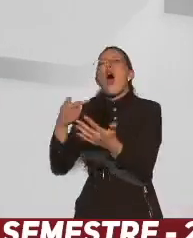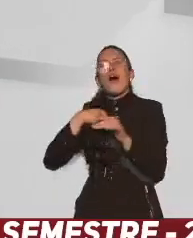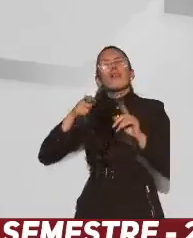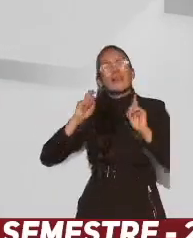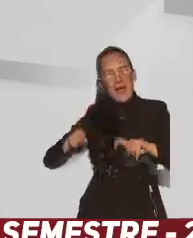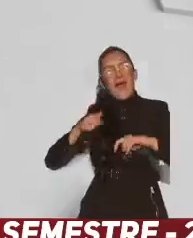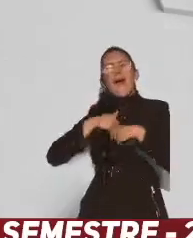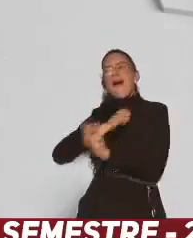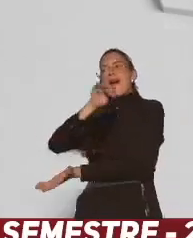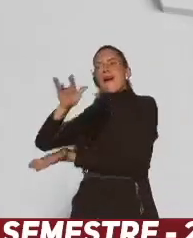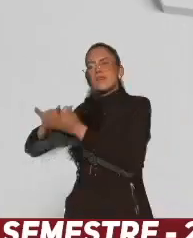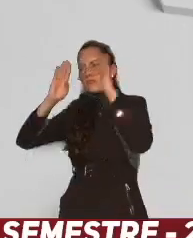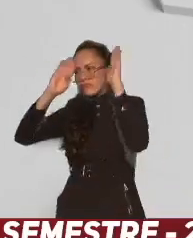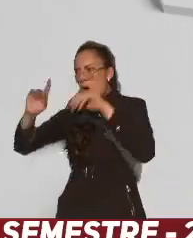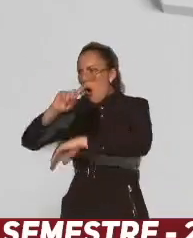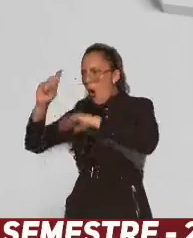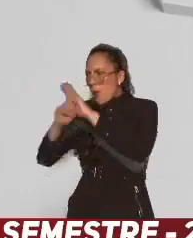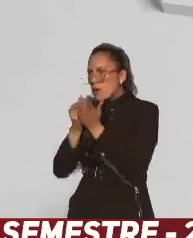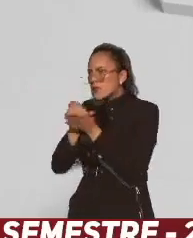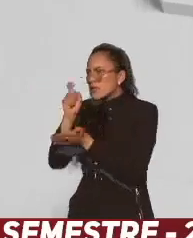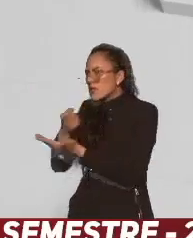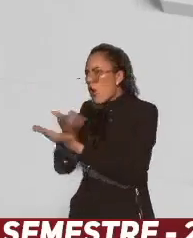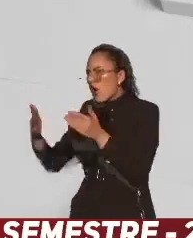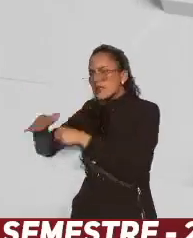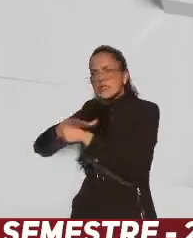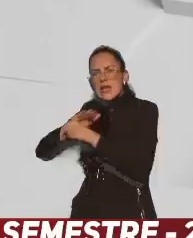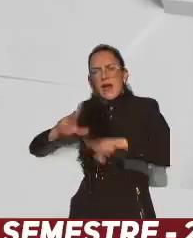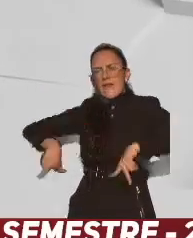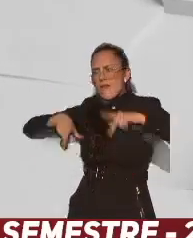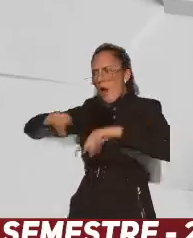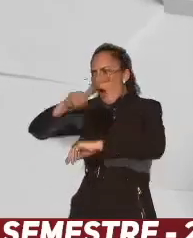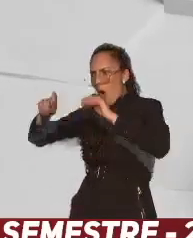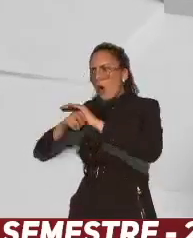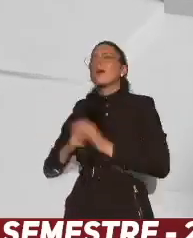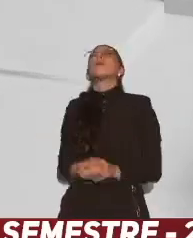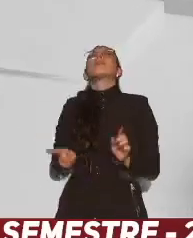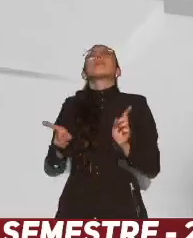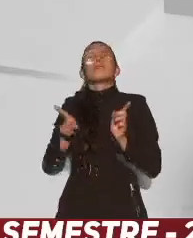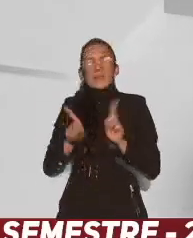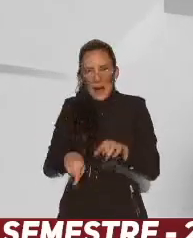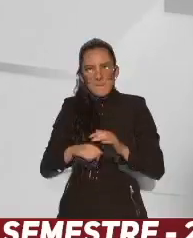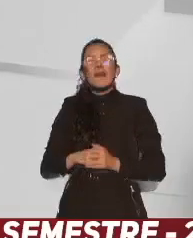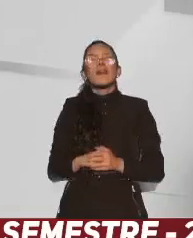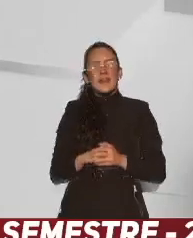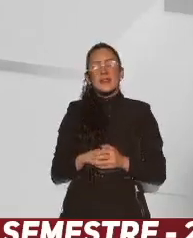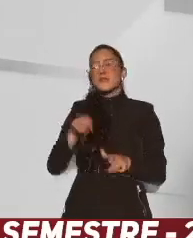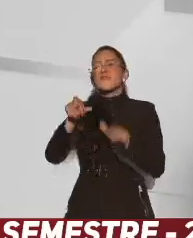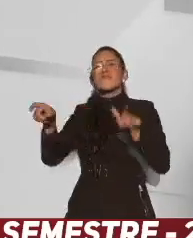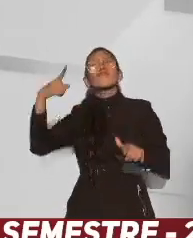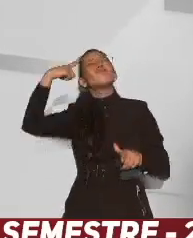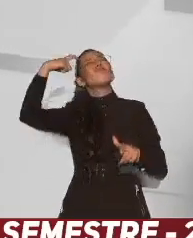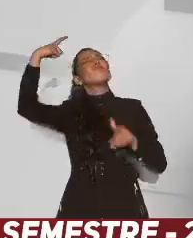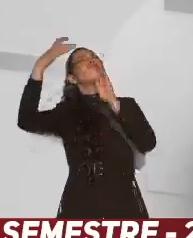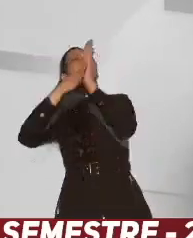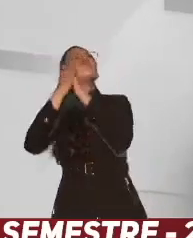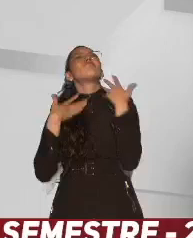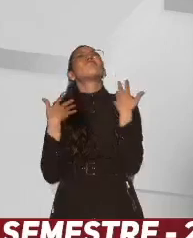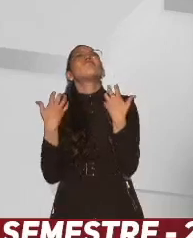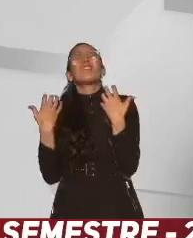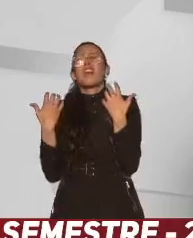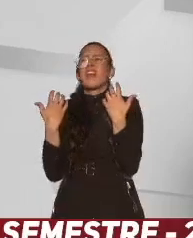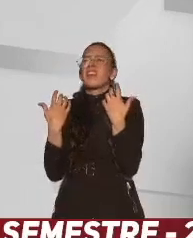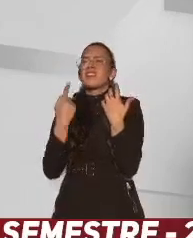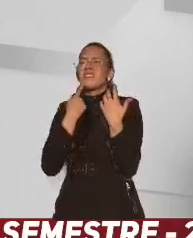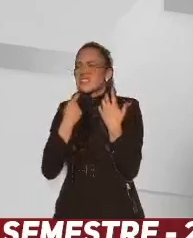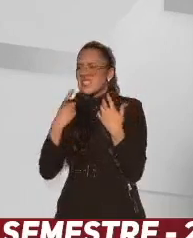vida. Estamos construyendo con obras las ilusiones de quienes por años han sufrido el rigor de la